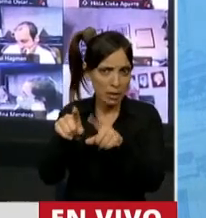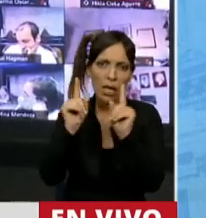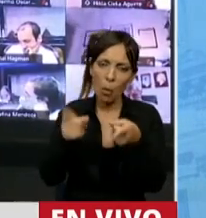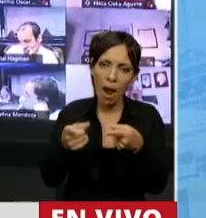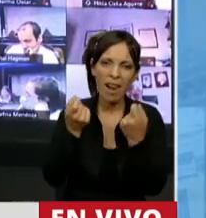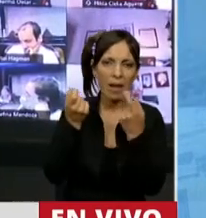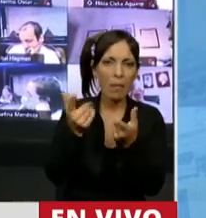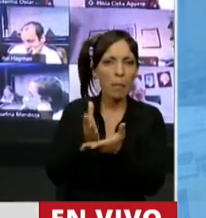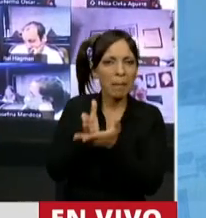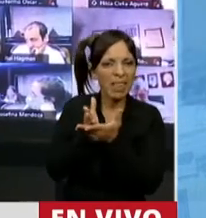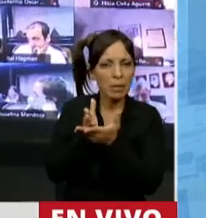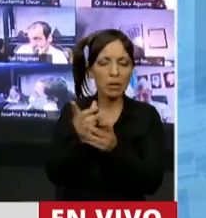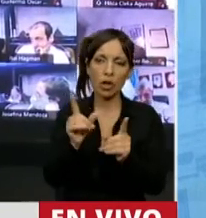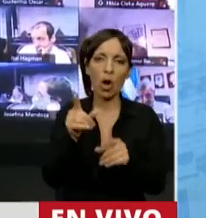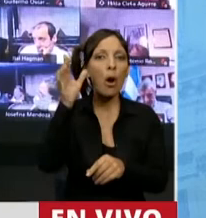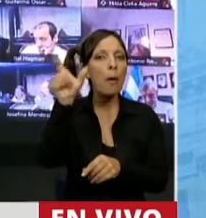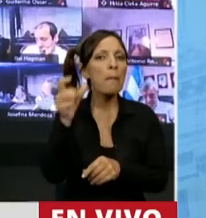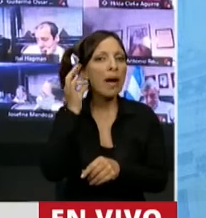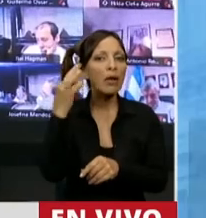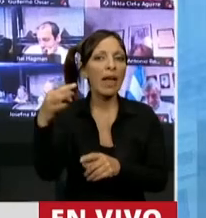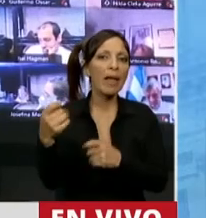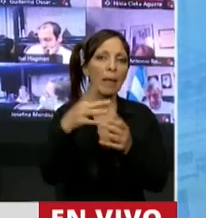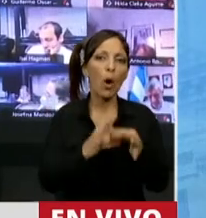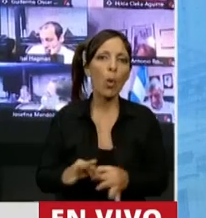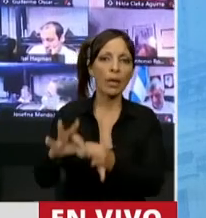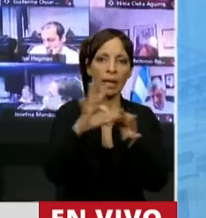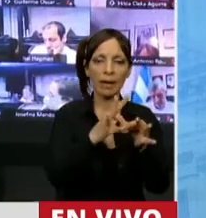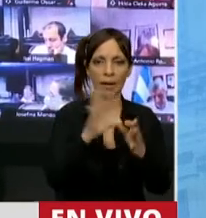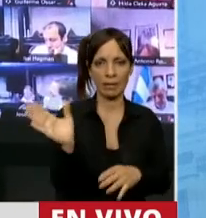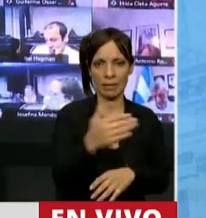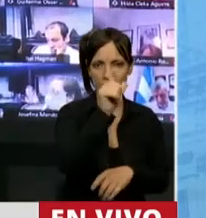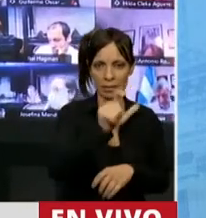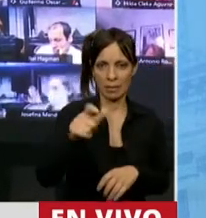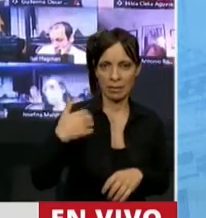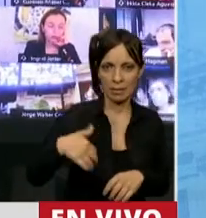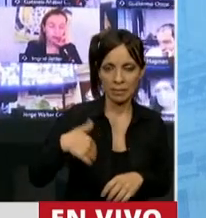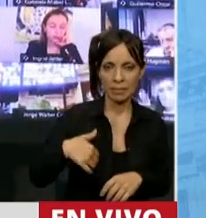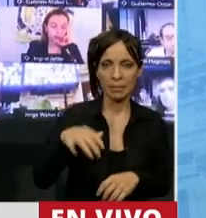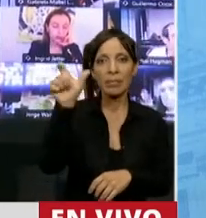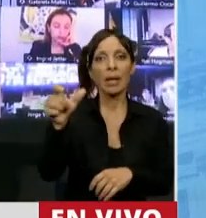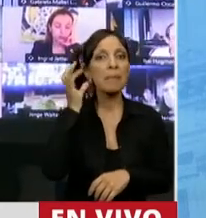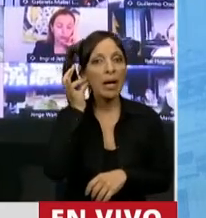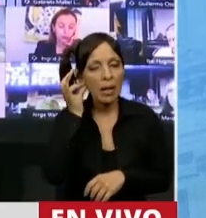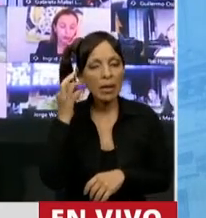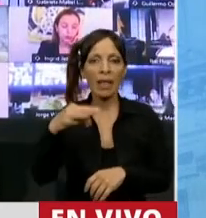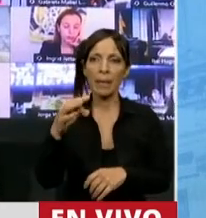que Maradona tiene que ser algo que una a los argentinos. Me parece que Maradona tiene que ser el